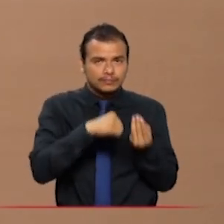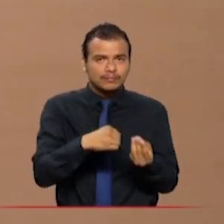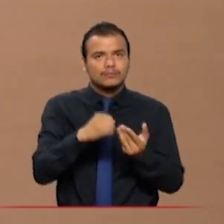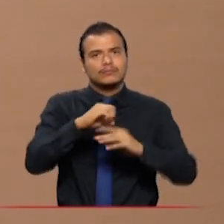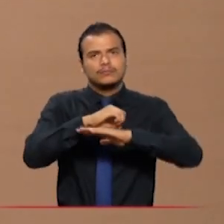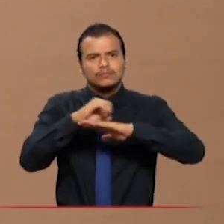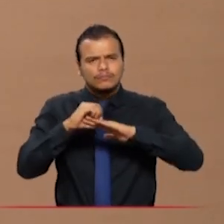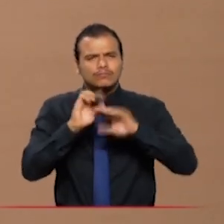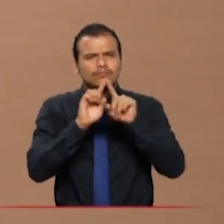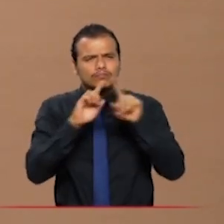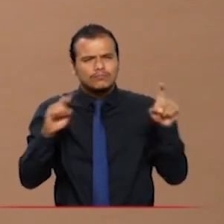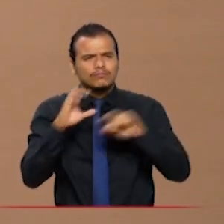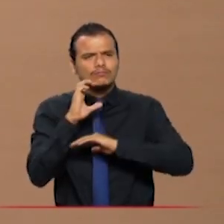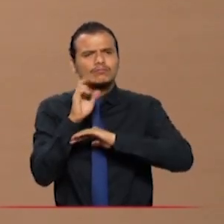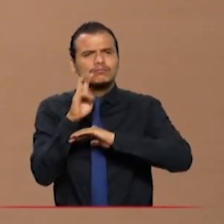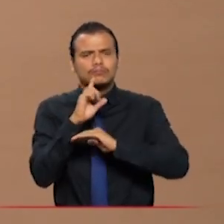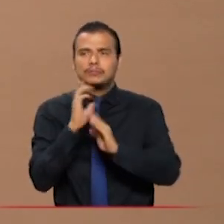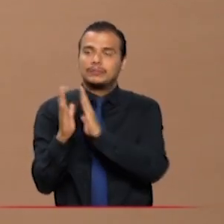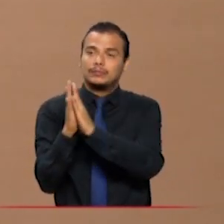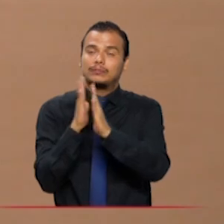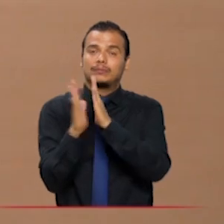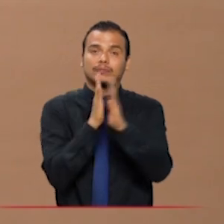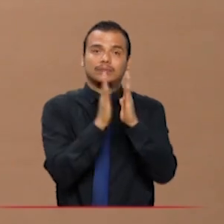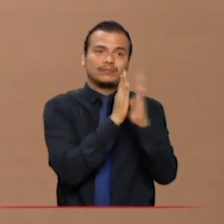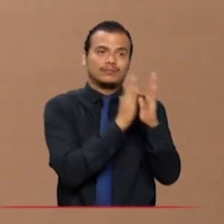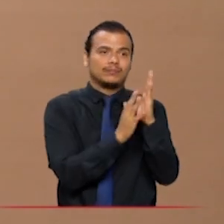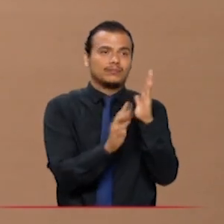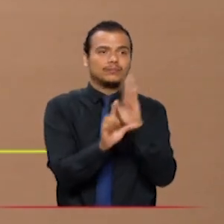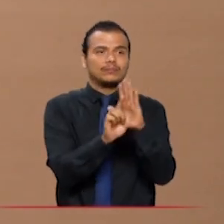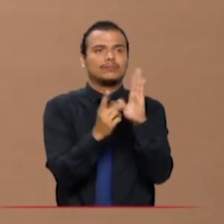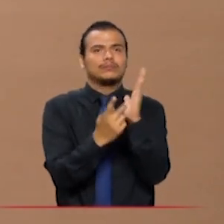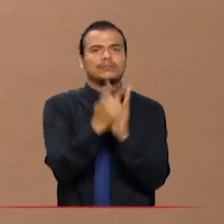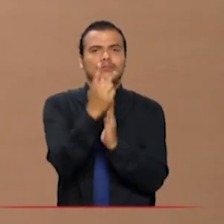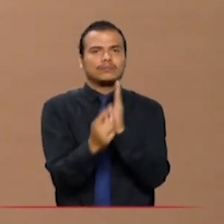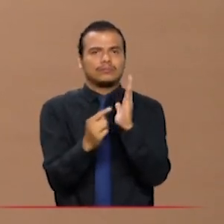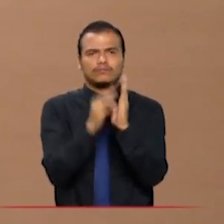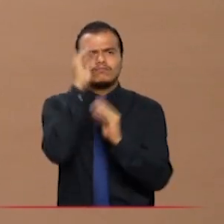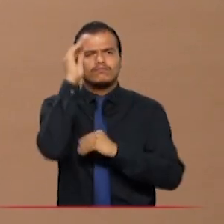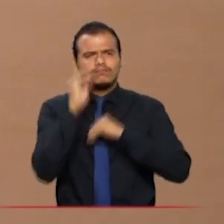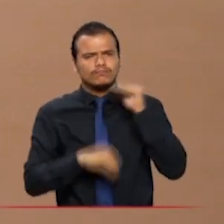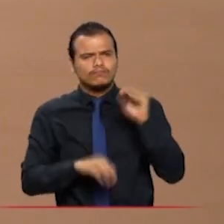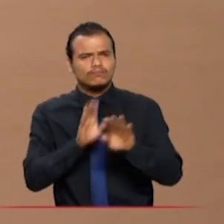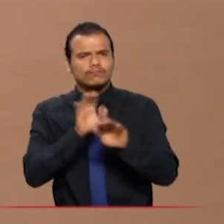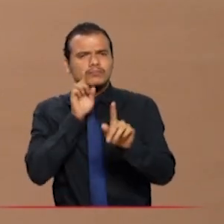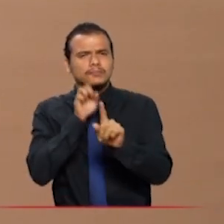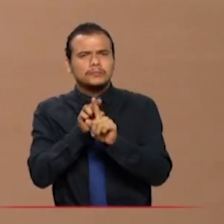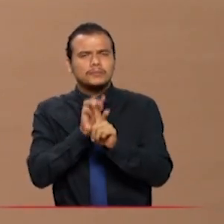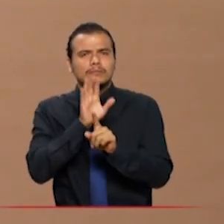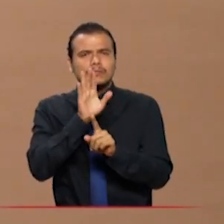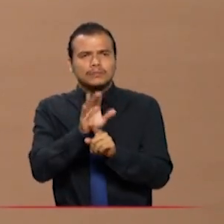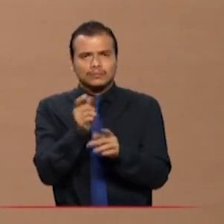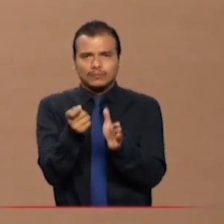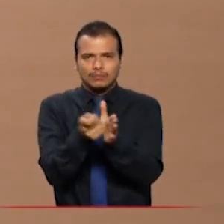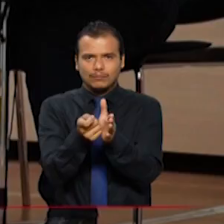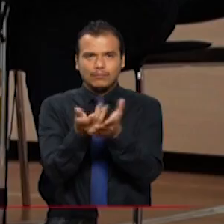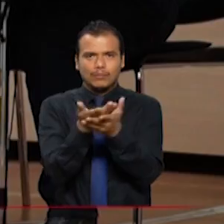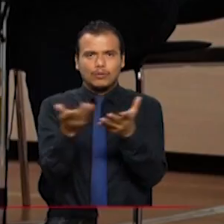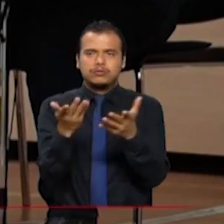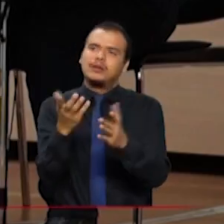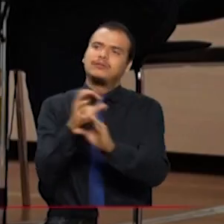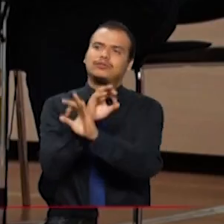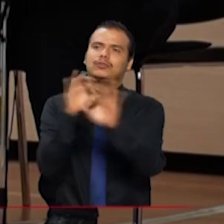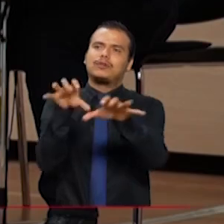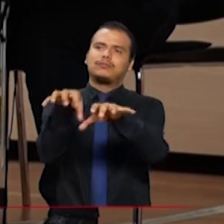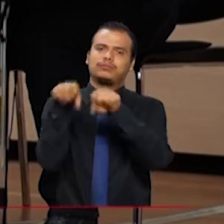CBC se han pronunciado en contra del proyecto de ley que busca expropiarle